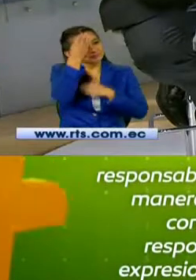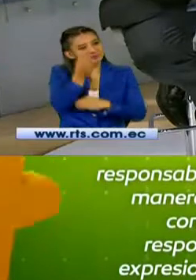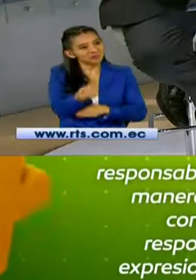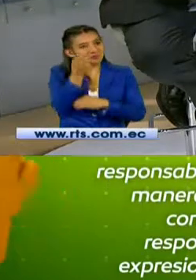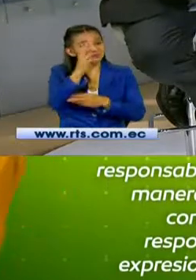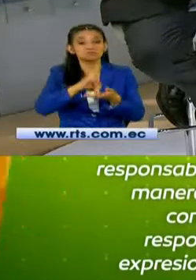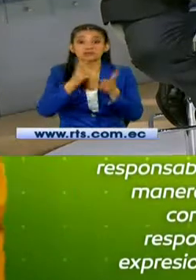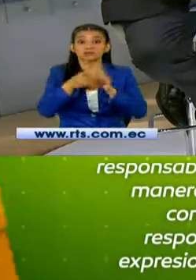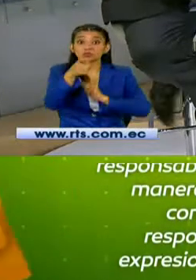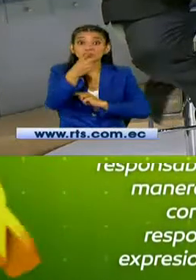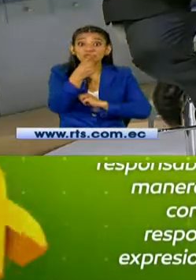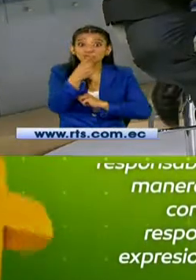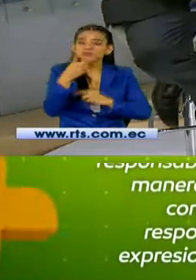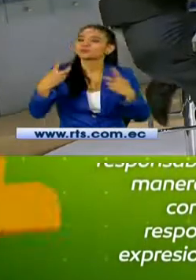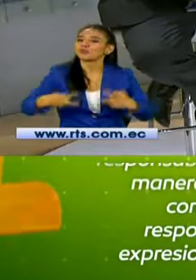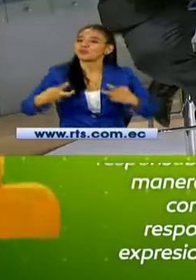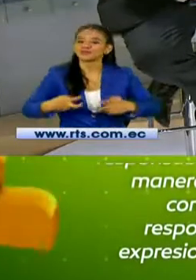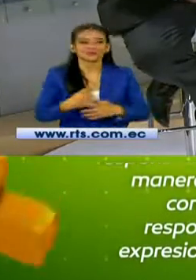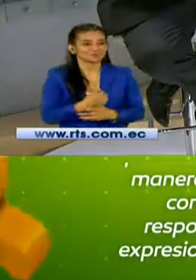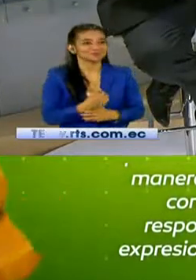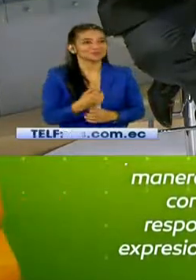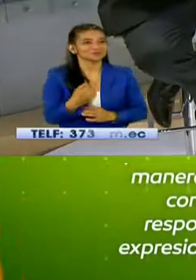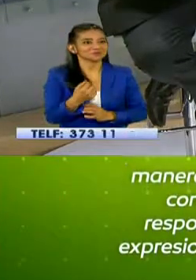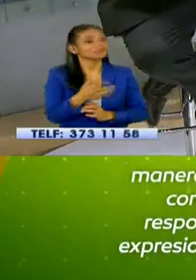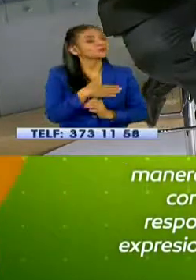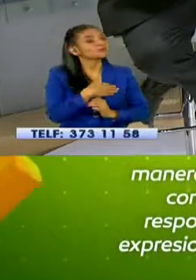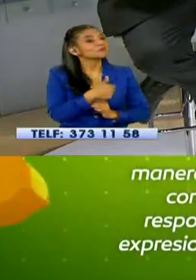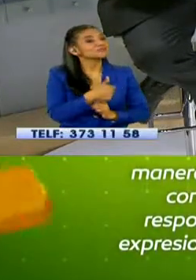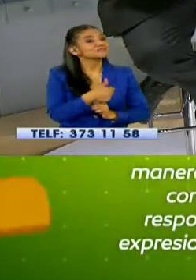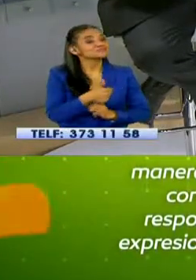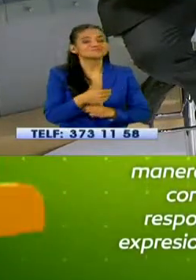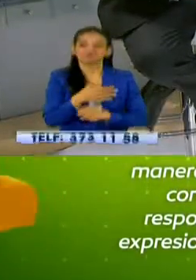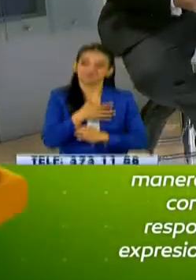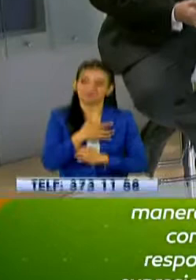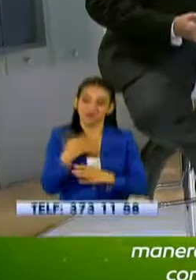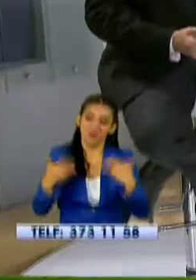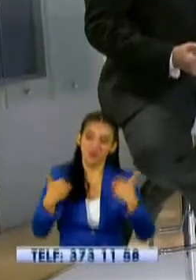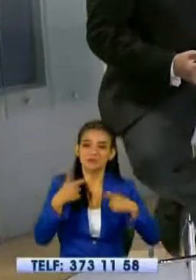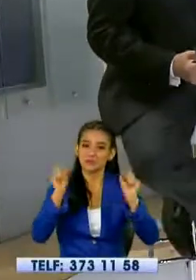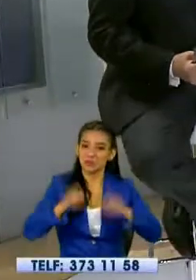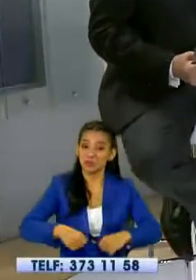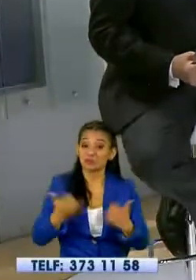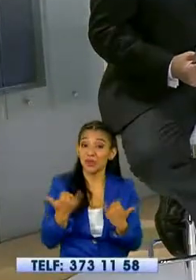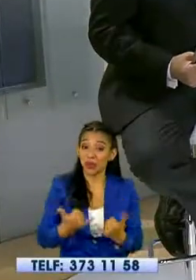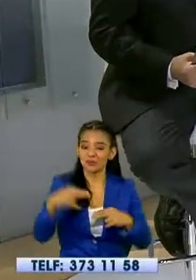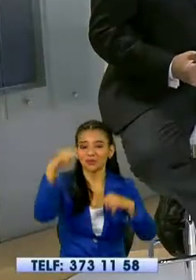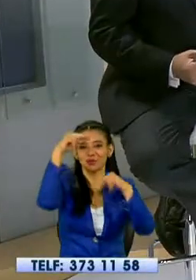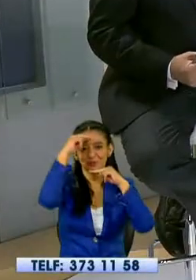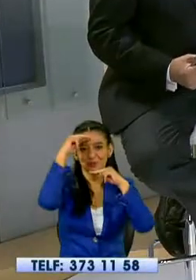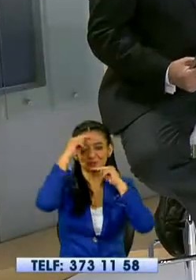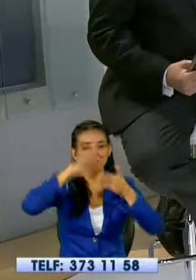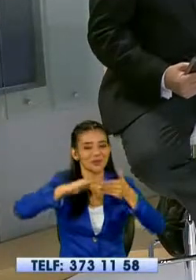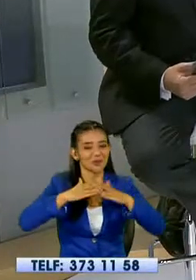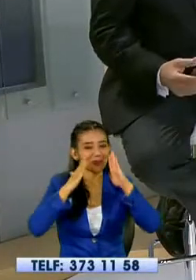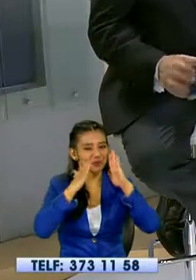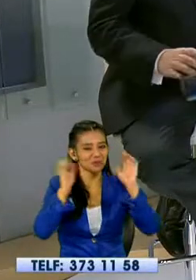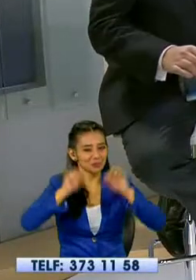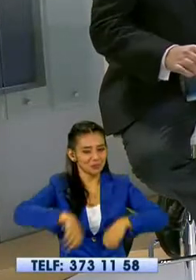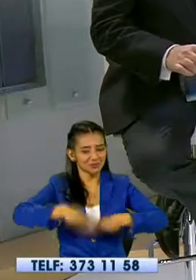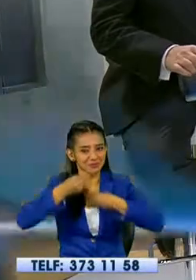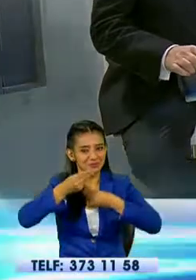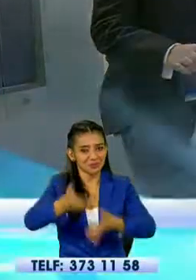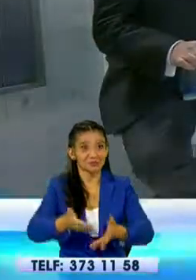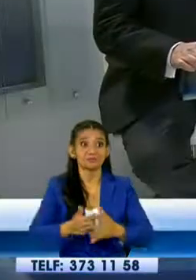están sacando provecho, mi Berito. ¿Cómo estamos? Muy bien, Robert. Muy contenta de poder acompañarles a todos nuestros amigos televidentes en esta parte del noticiero, el noticiero de la comunidad, que